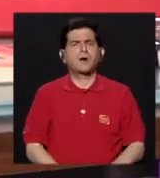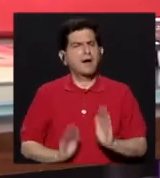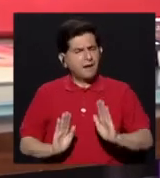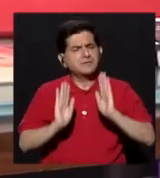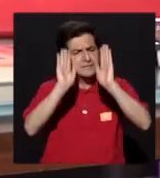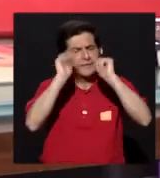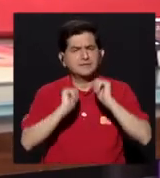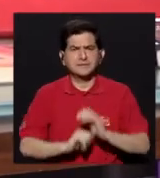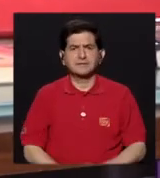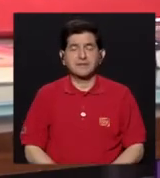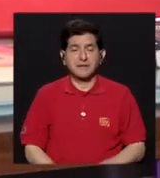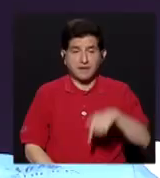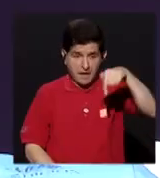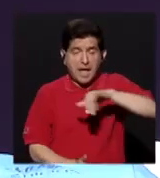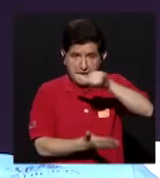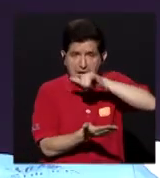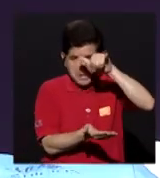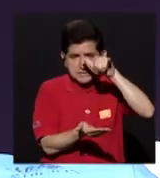excelente.